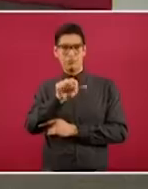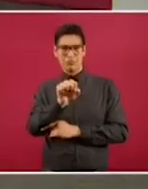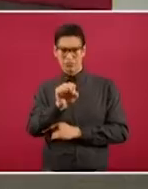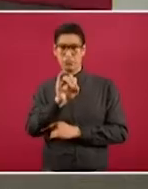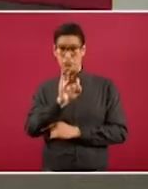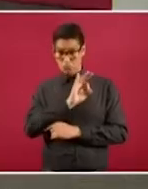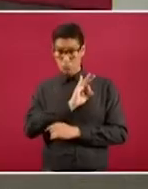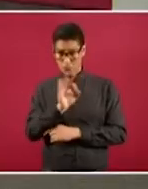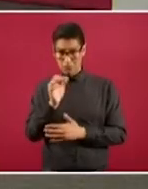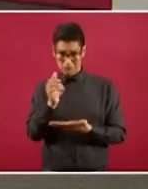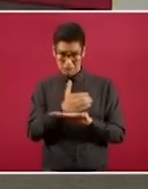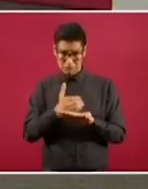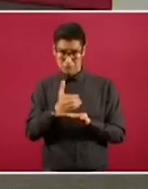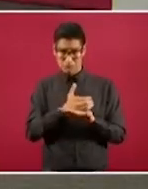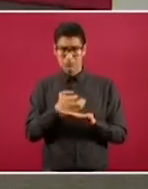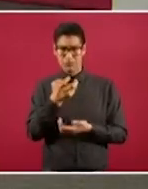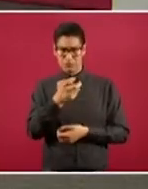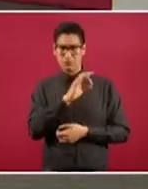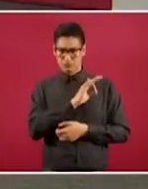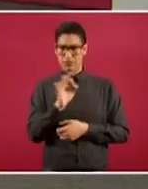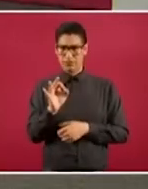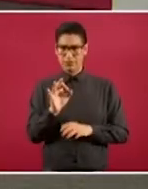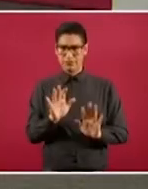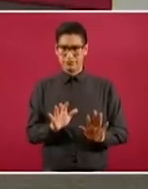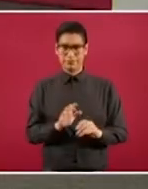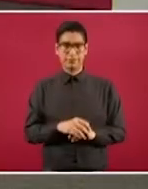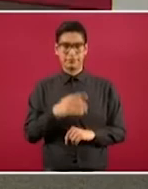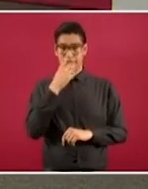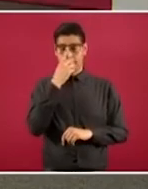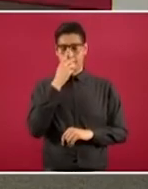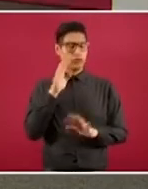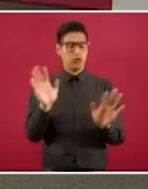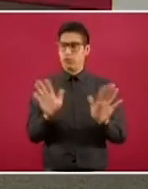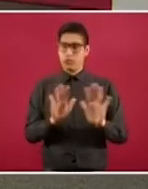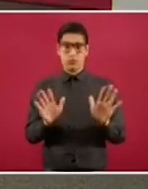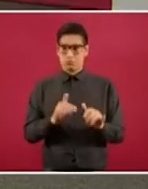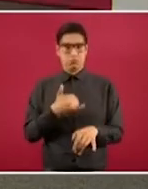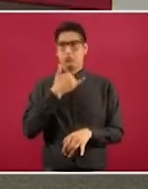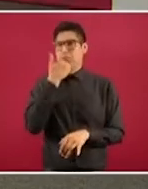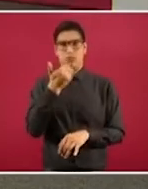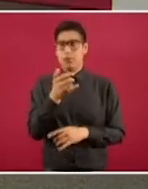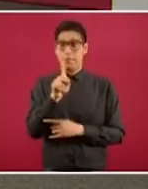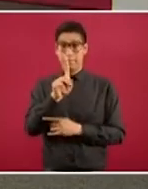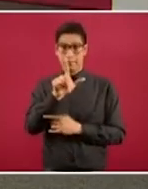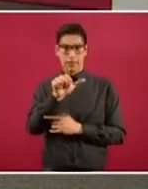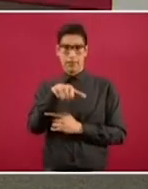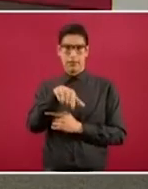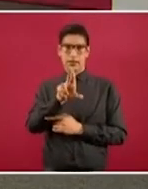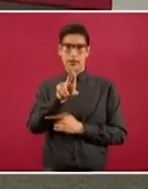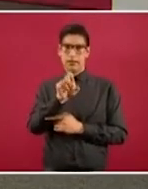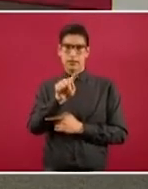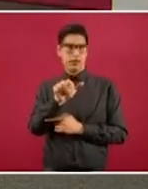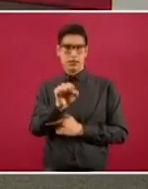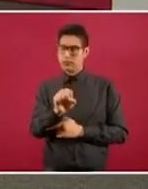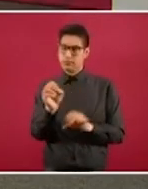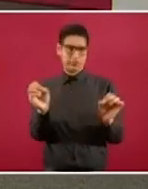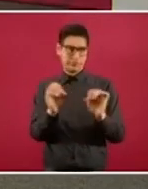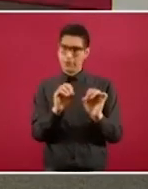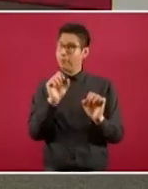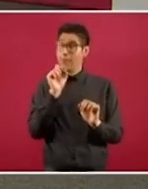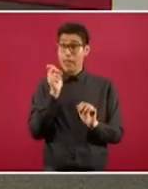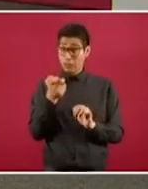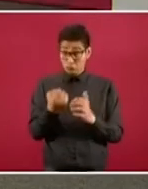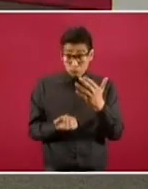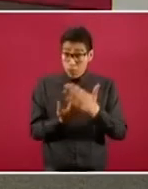de competencia del doctor. No es con plaquetas, es… no es un procedimiento nuevo, se ha